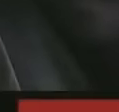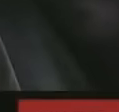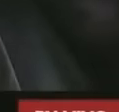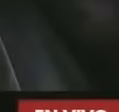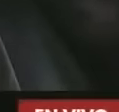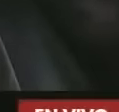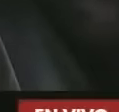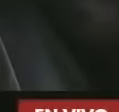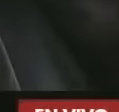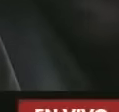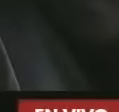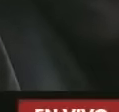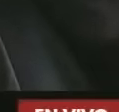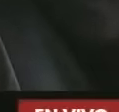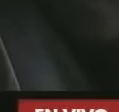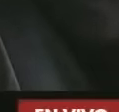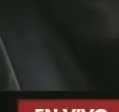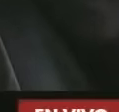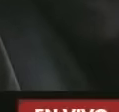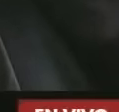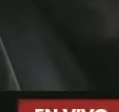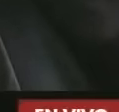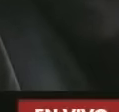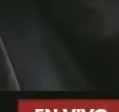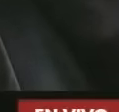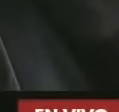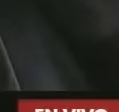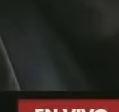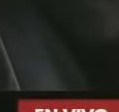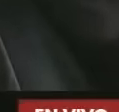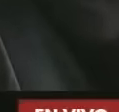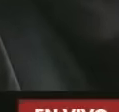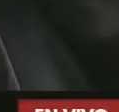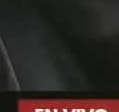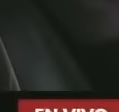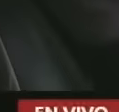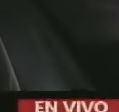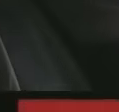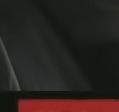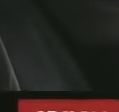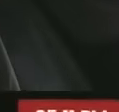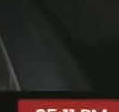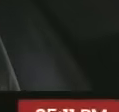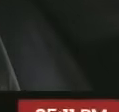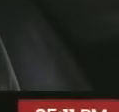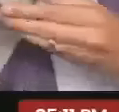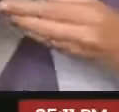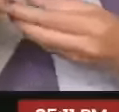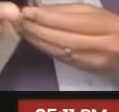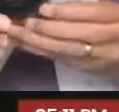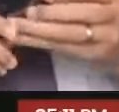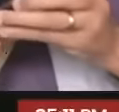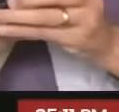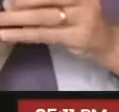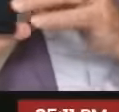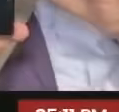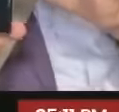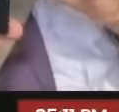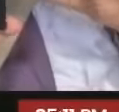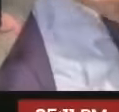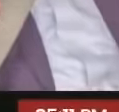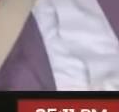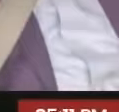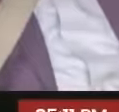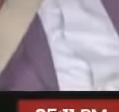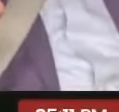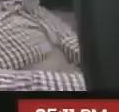y modestamente por mí, yo quiero tener de ustedes reporte diario, permanente. Ustedes tienen mi teléfono. Sí, presidente. Sí. Sí, aquí está el teléfono.